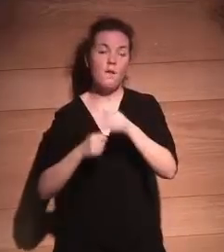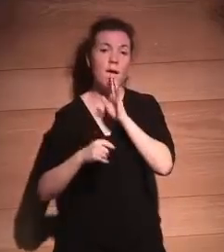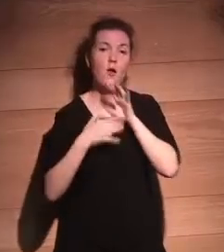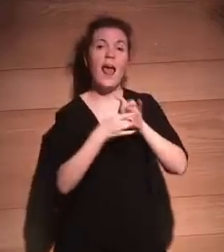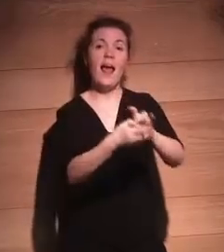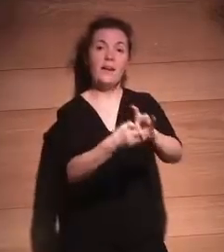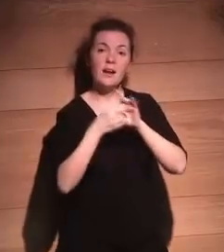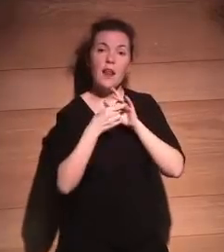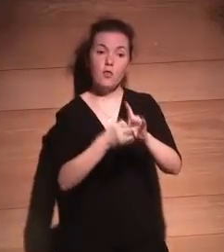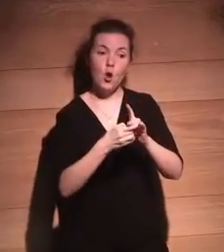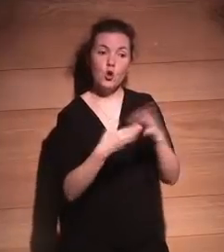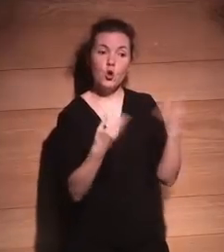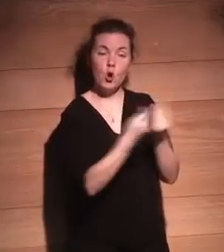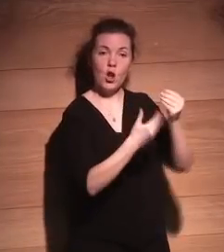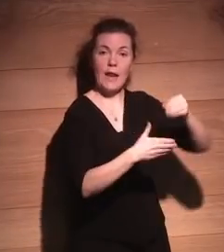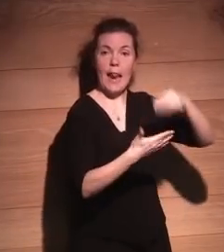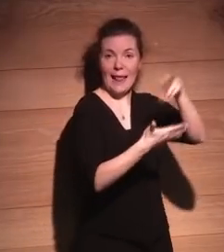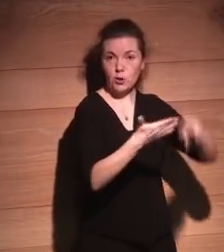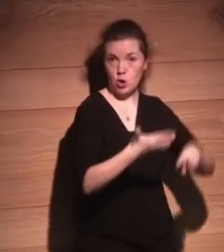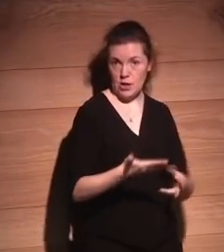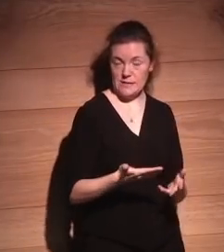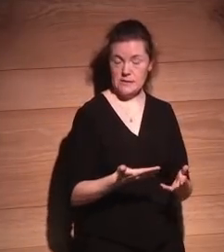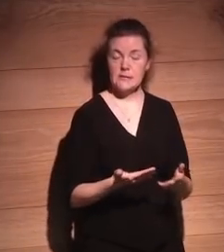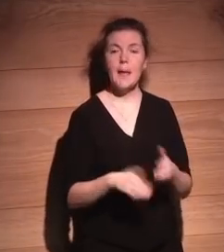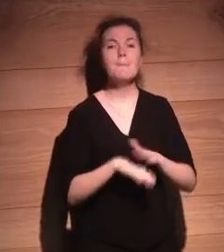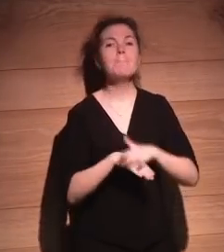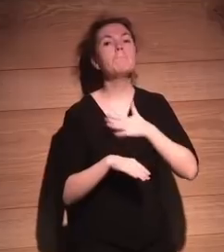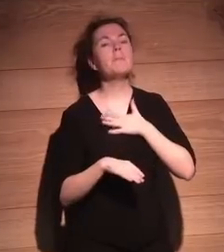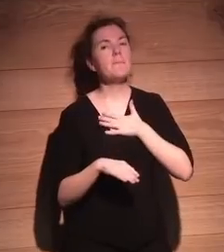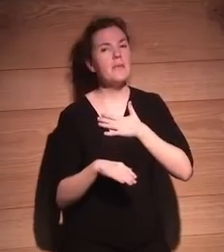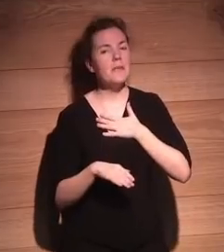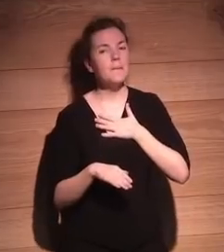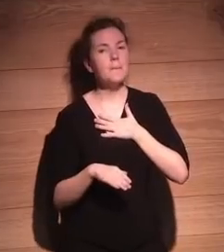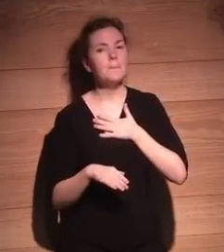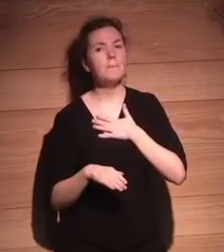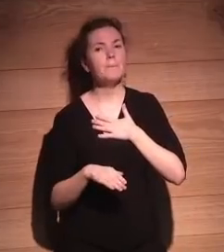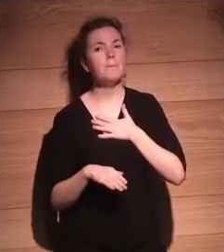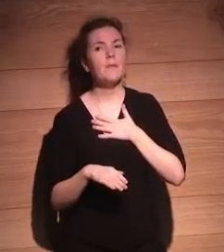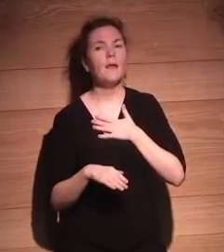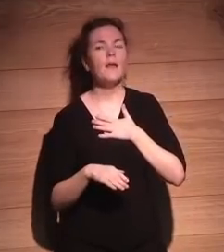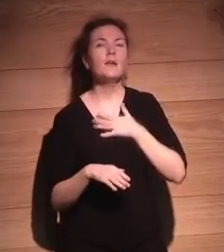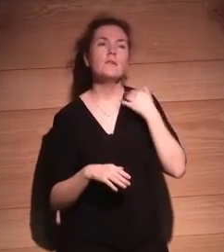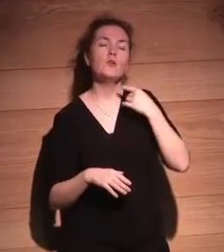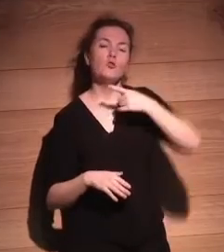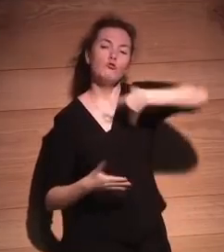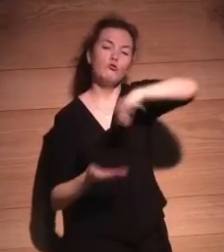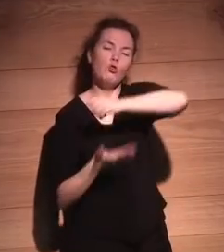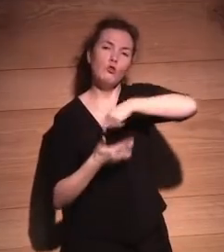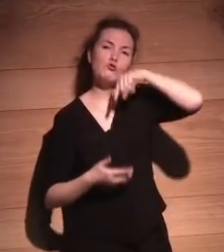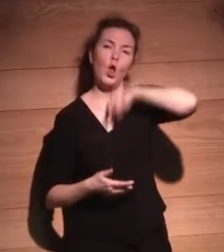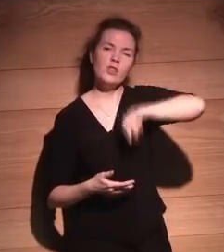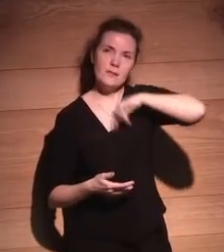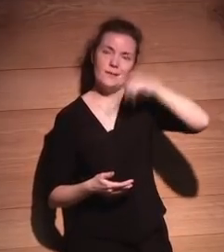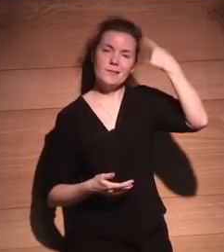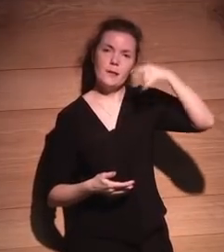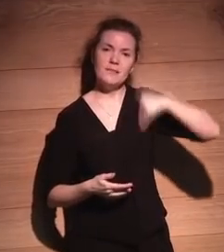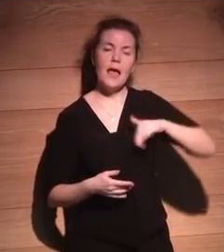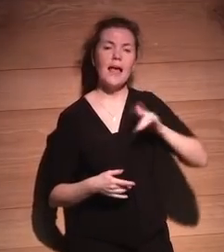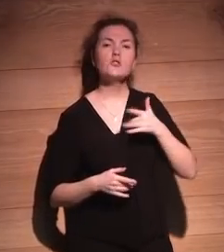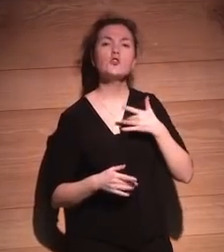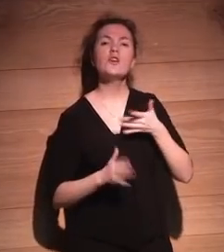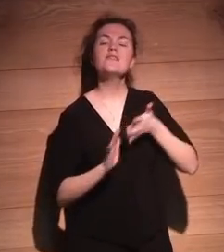que establecer también con nuestros lectores. Para mí, más allá de ser conscientes que esto lo que impone es